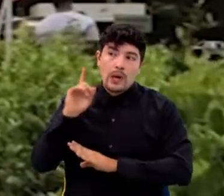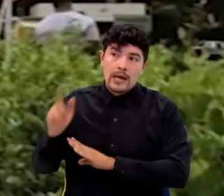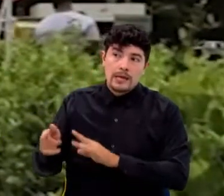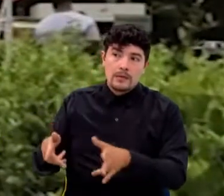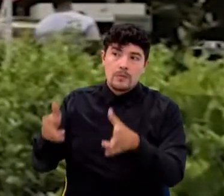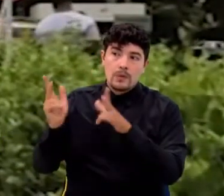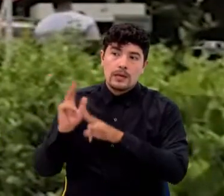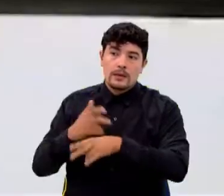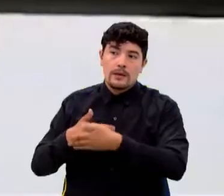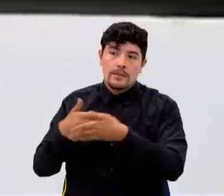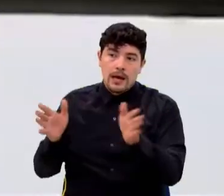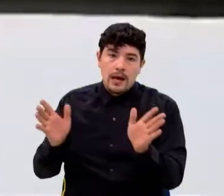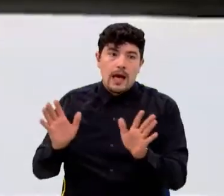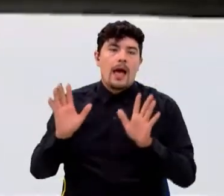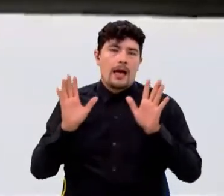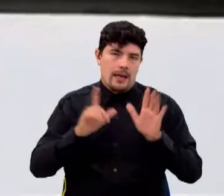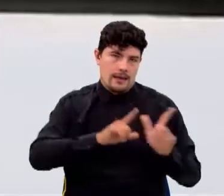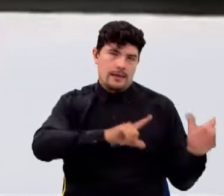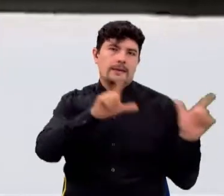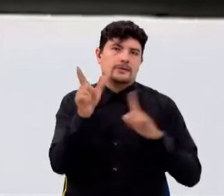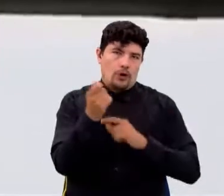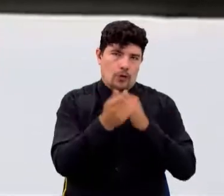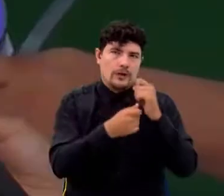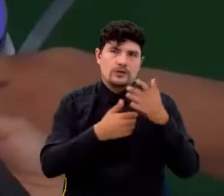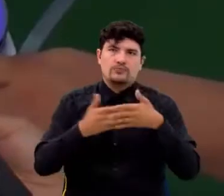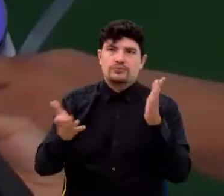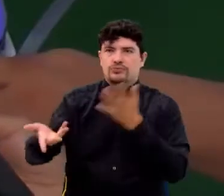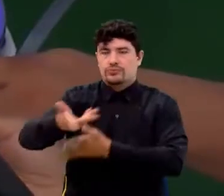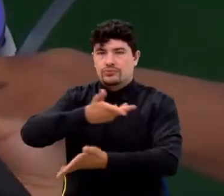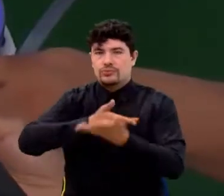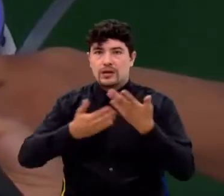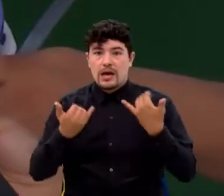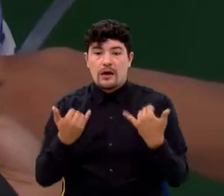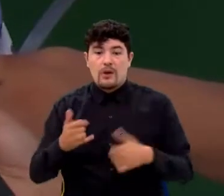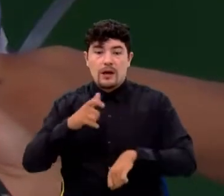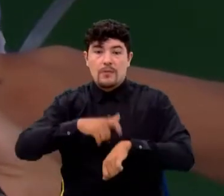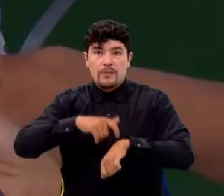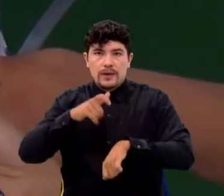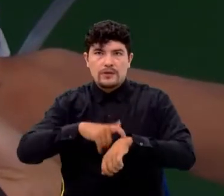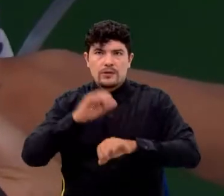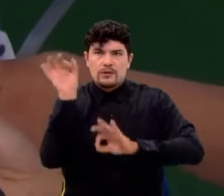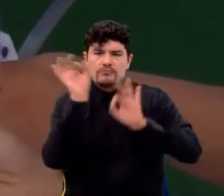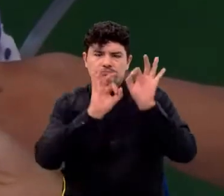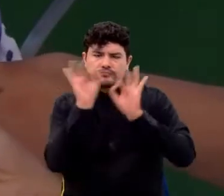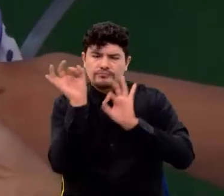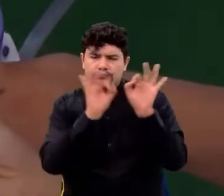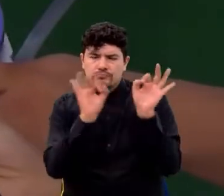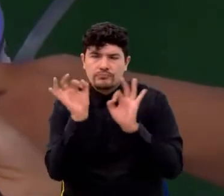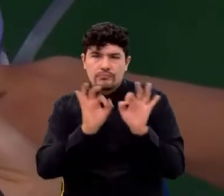Colombia y Venezuela. En estos momentos estamos ajustando las velas para iniciar